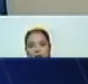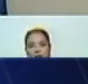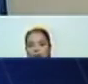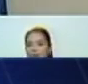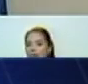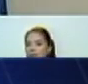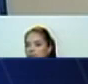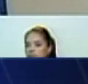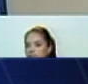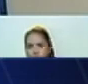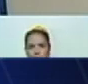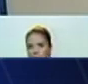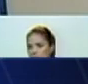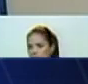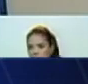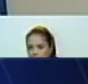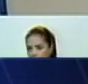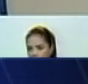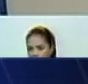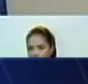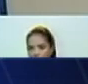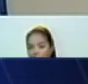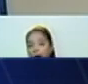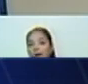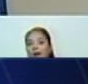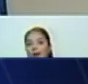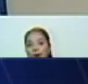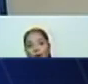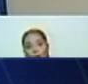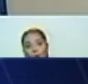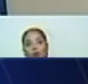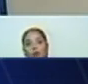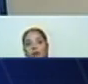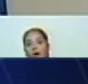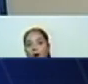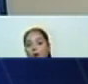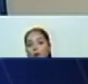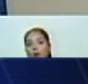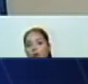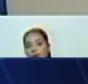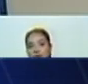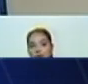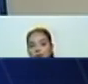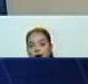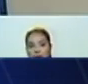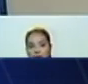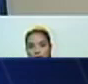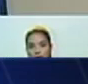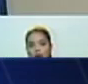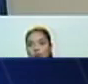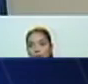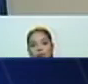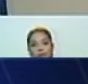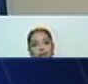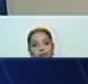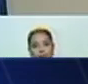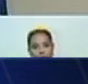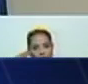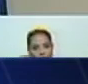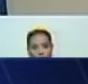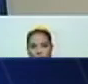asociación para delinquir, previsto en la Ley contra la Delincuencia Organizada y Financiamiento al